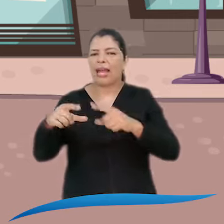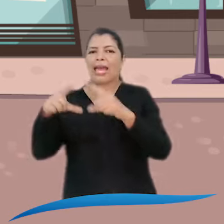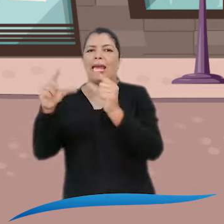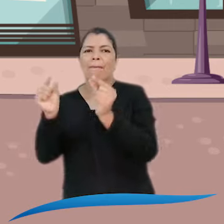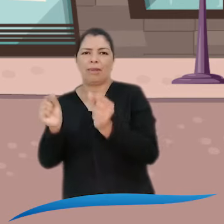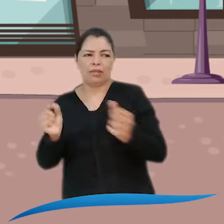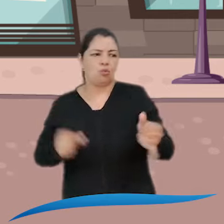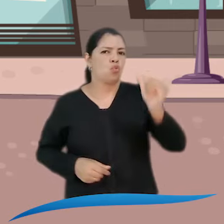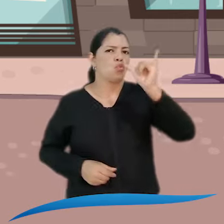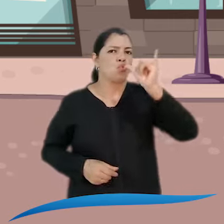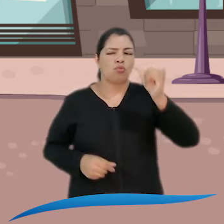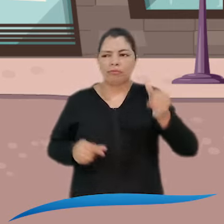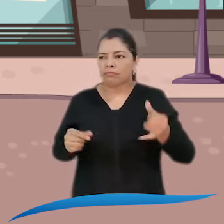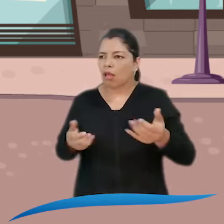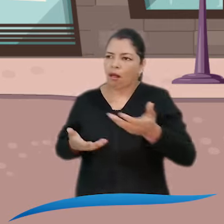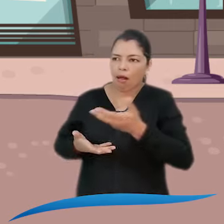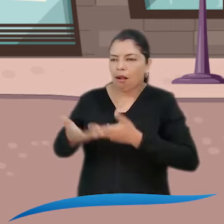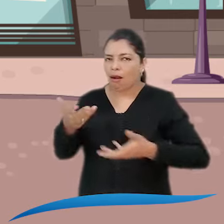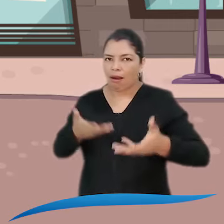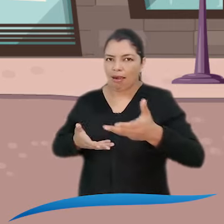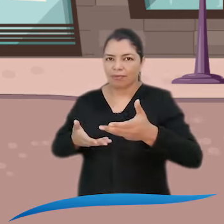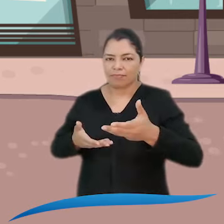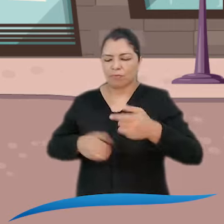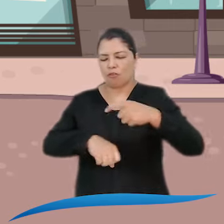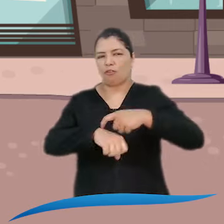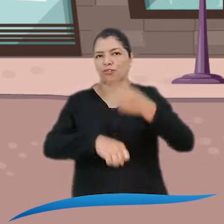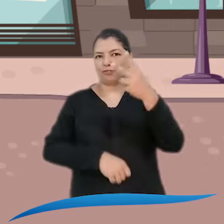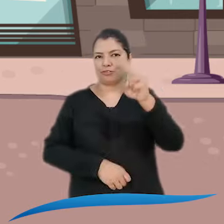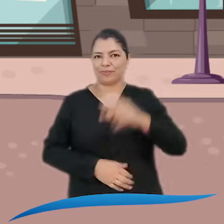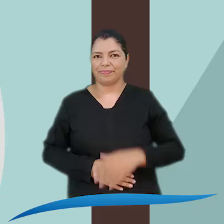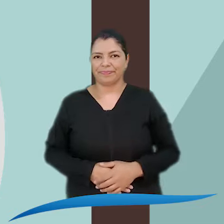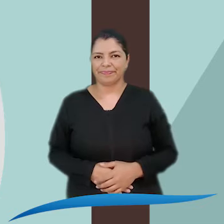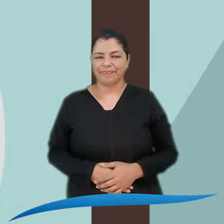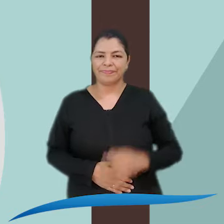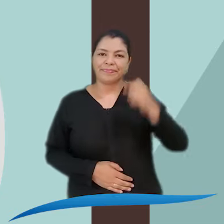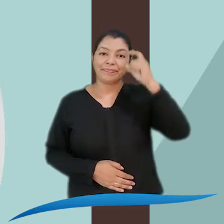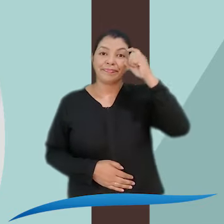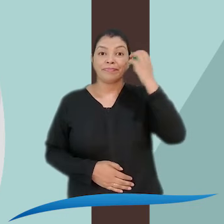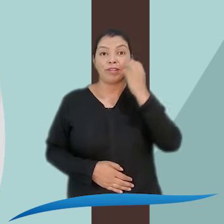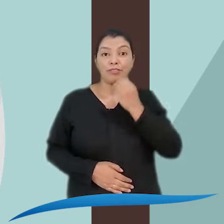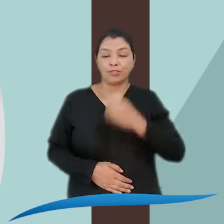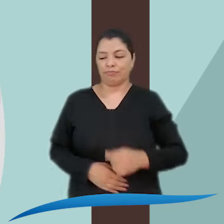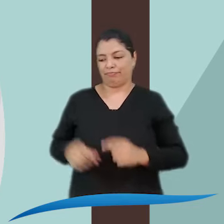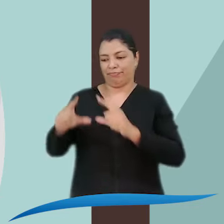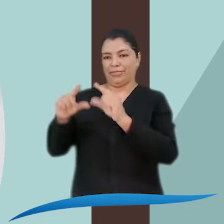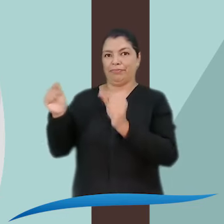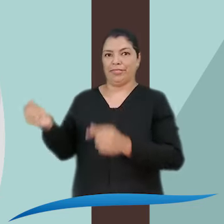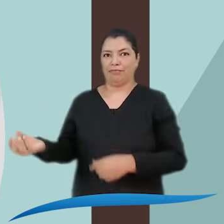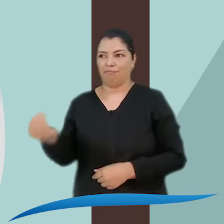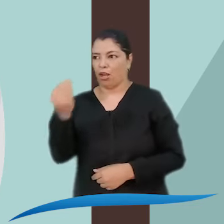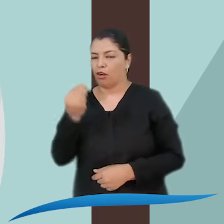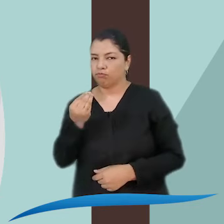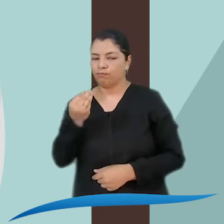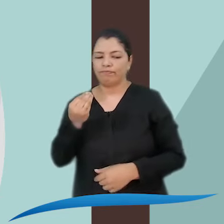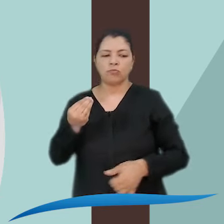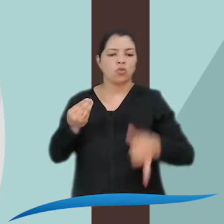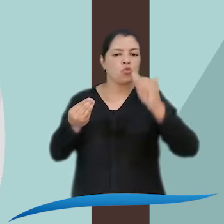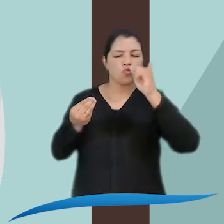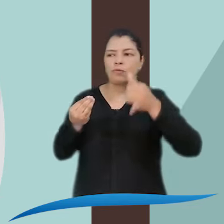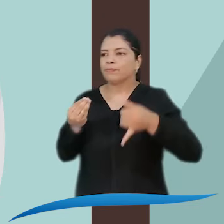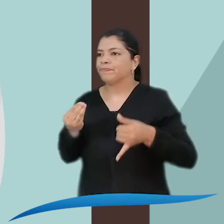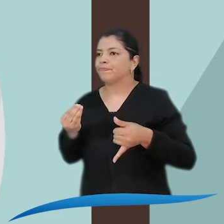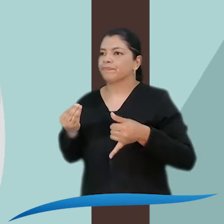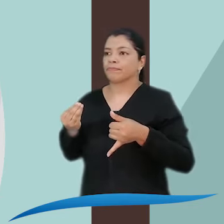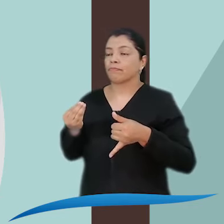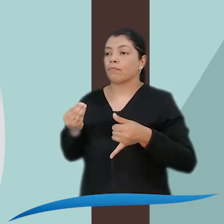empanadas con refresco cóndor que tanto disfrutan. Mediodía. Mauricio con una empanada en una mano y un refresco